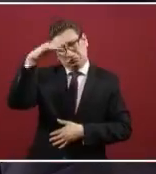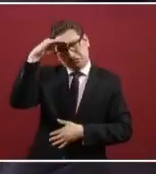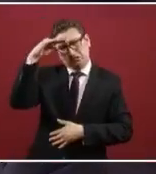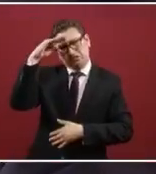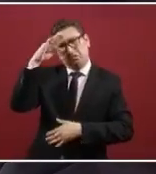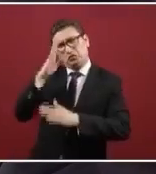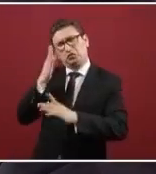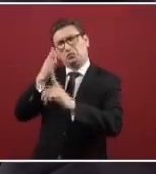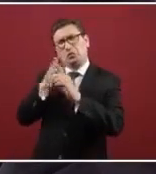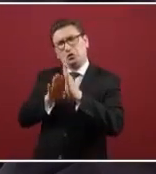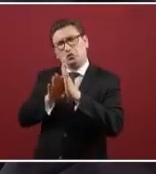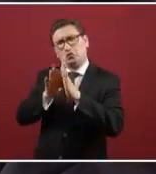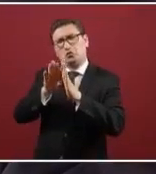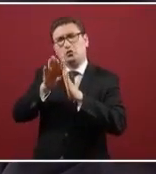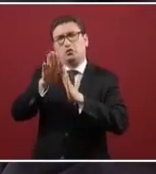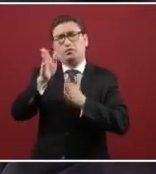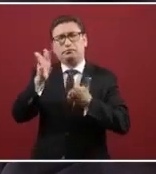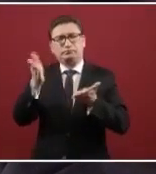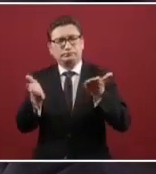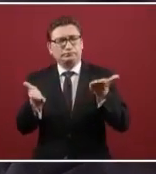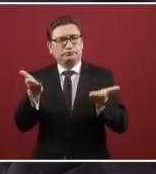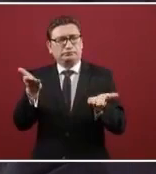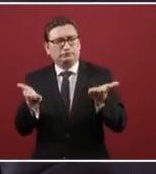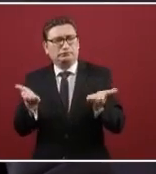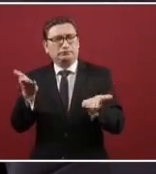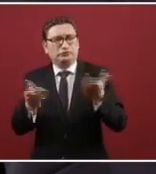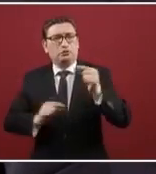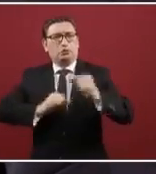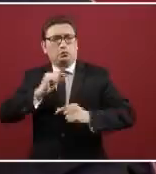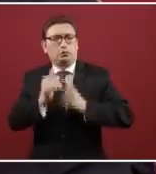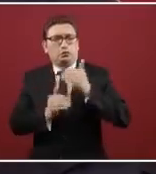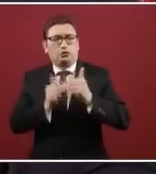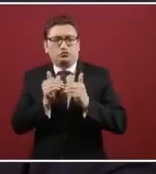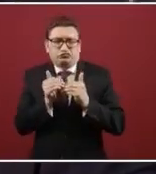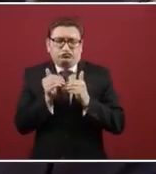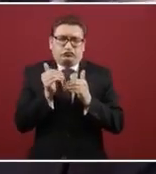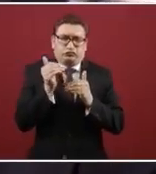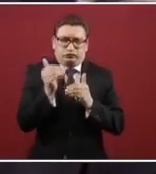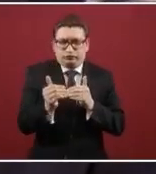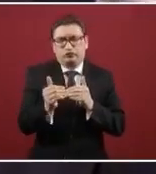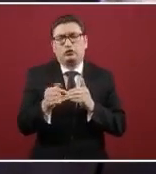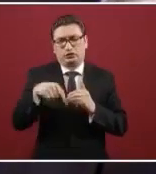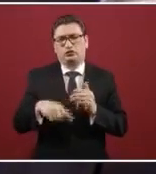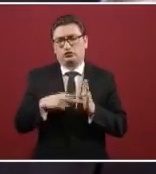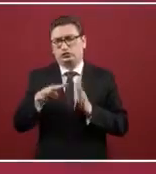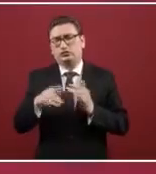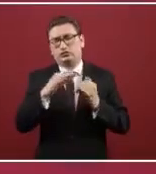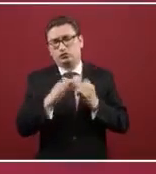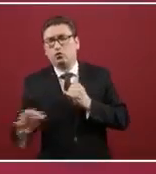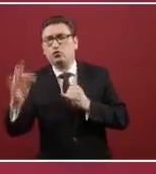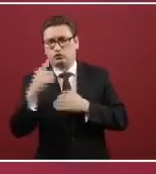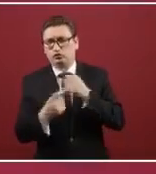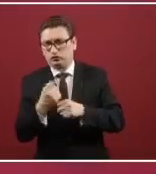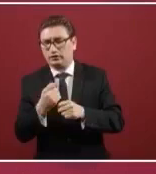estabilizar y poco a poco vamos a ir aumentando para finales de año. Desde luego, Si tu